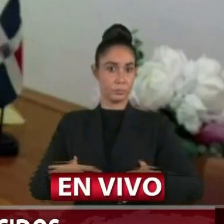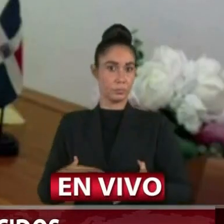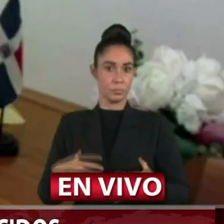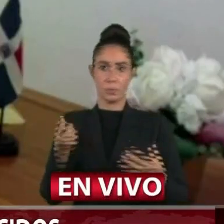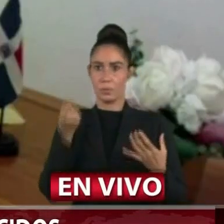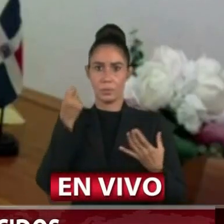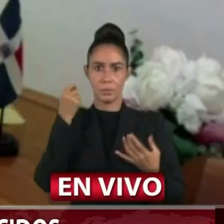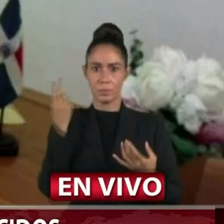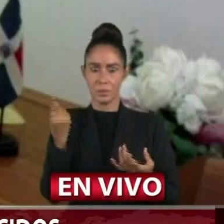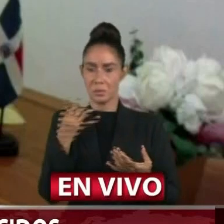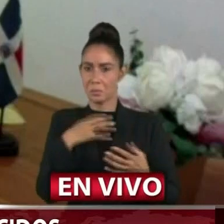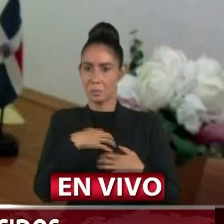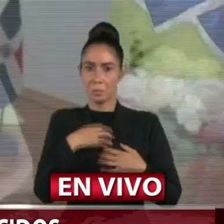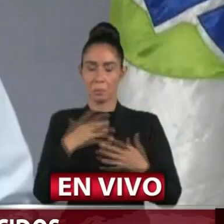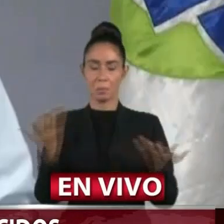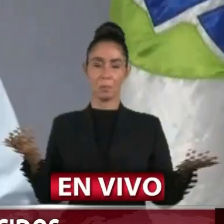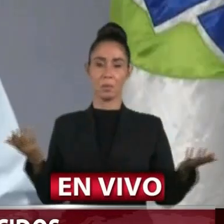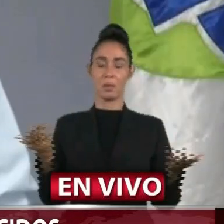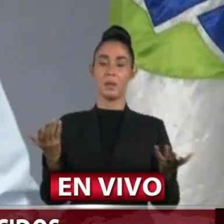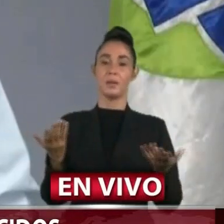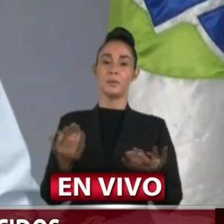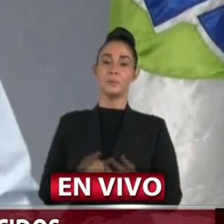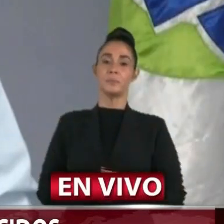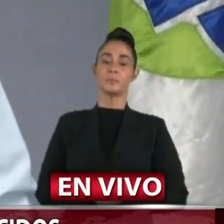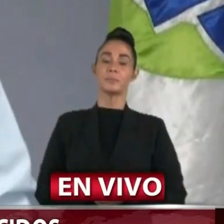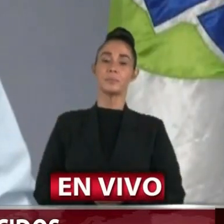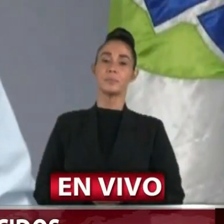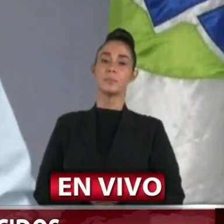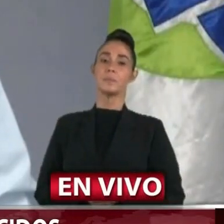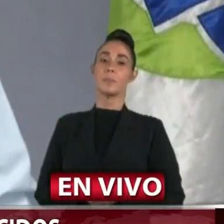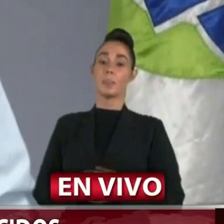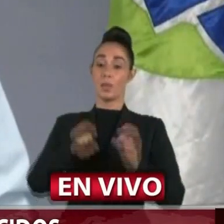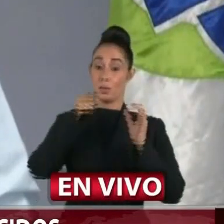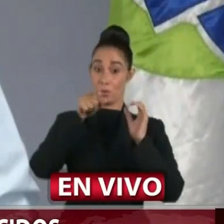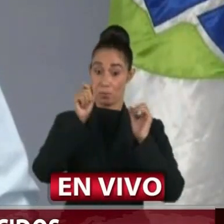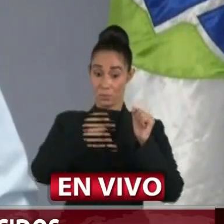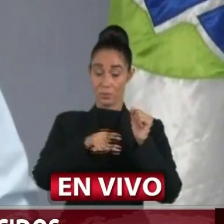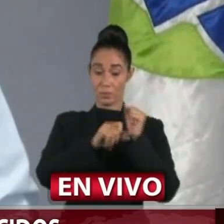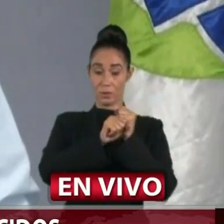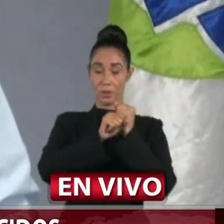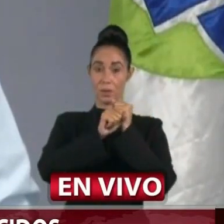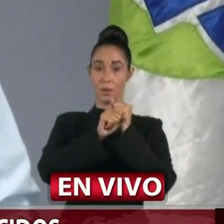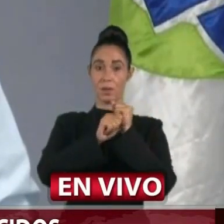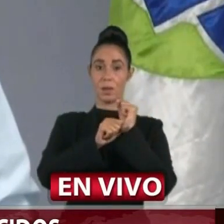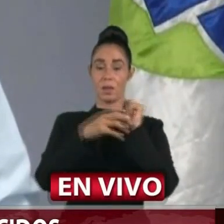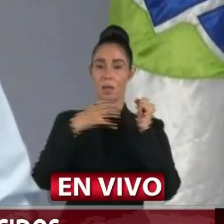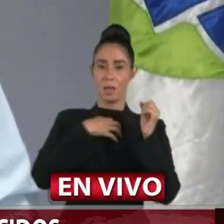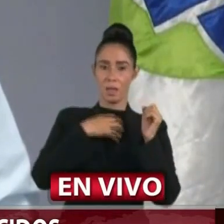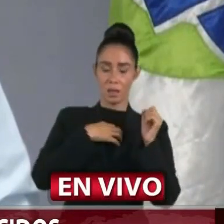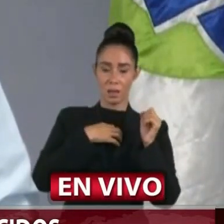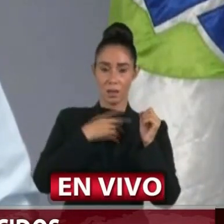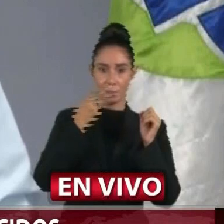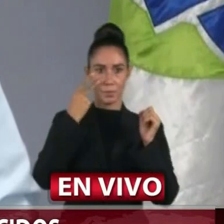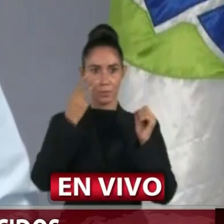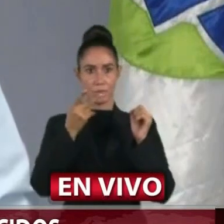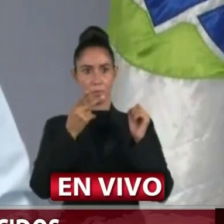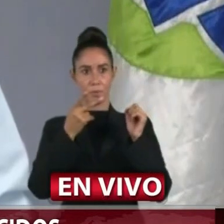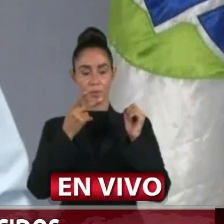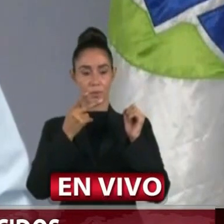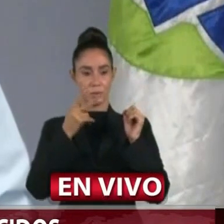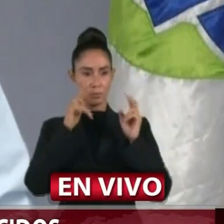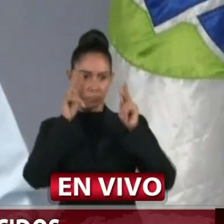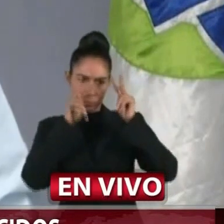que lo que están reflejando durante esas protestas es que justamente tienen los mecanismos de